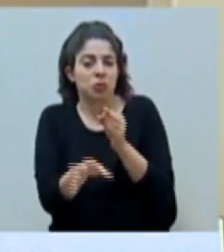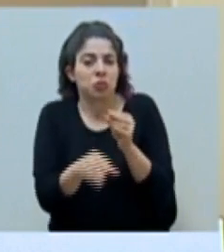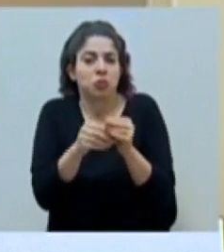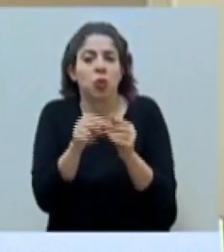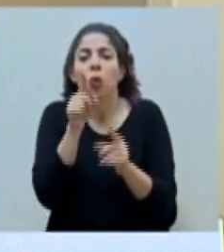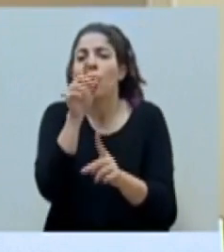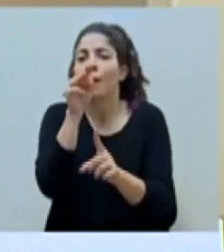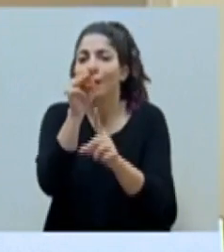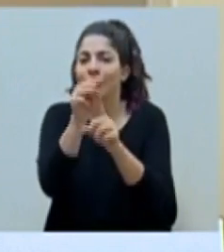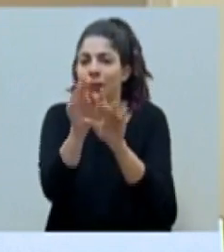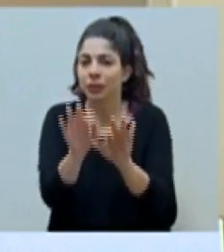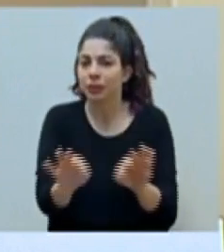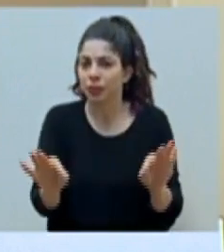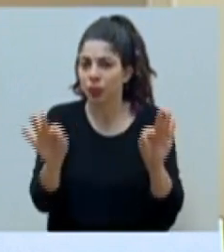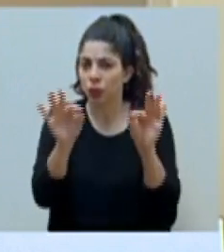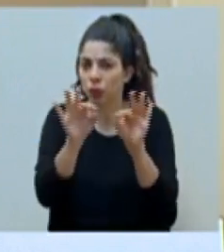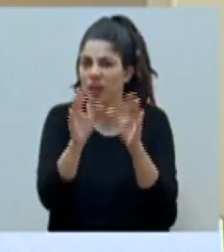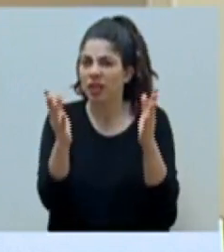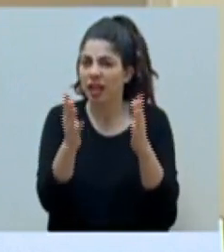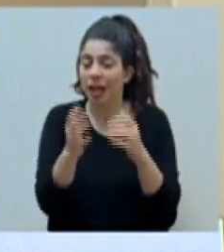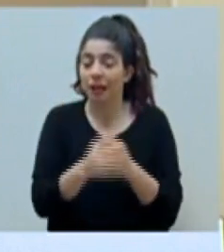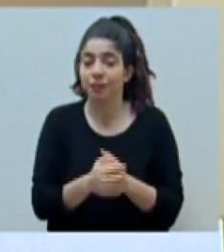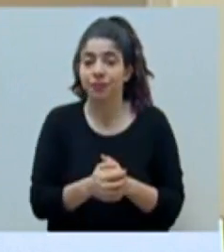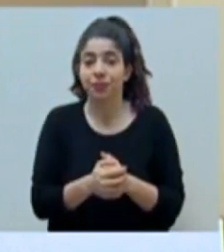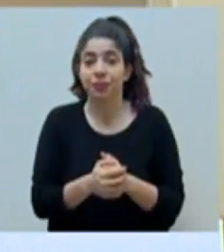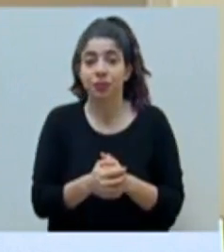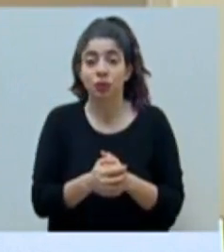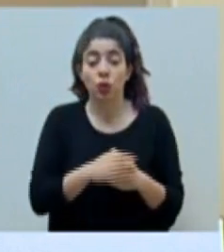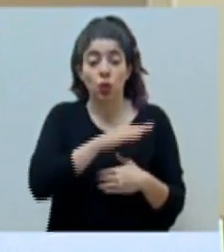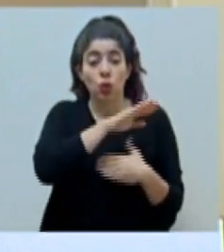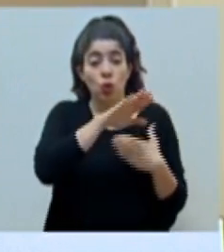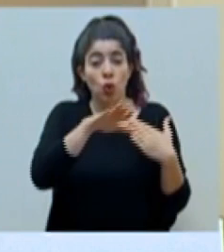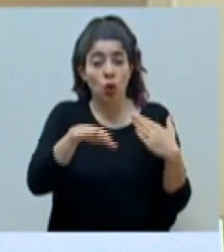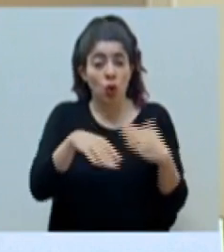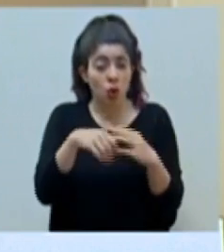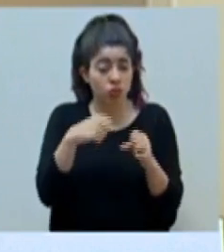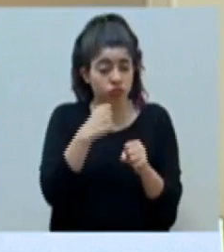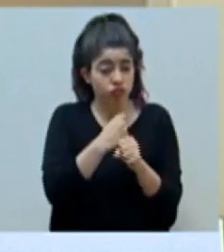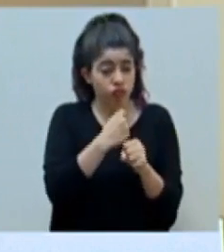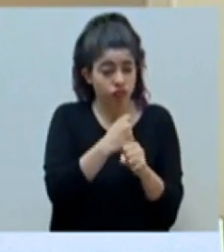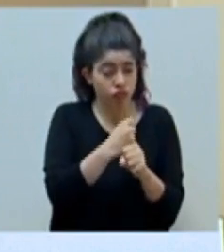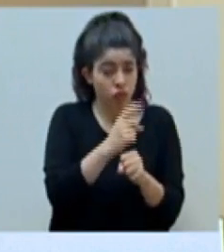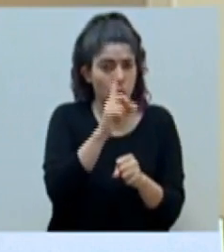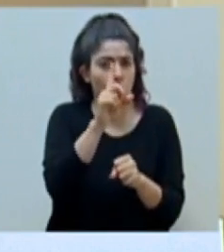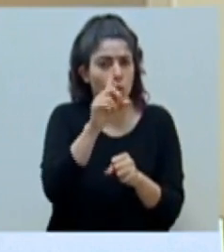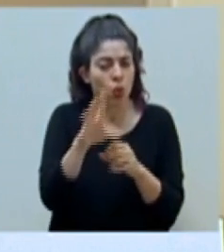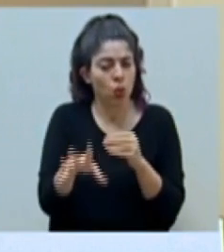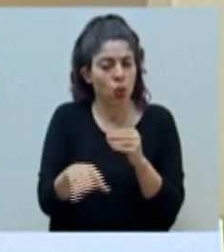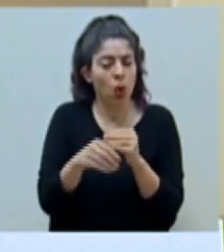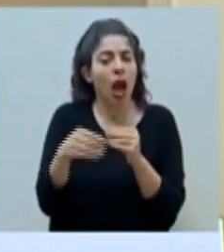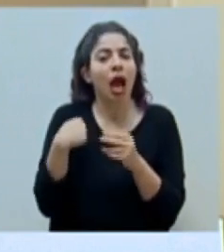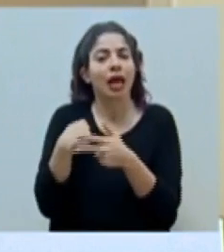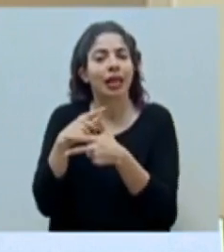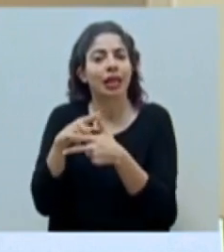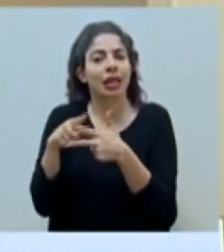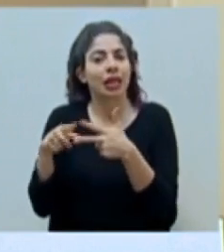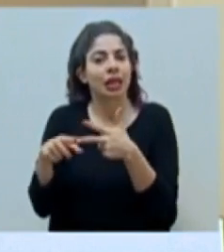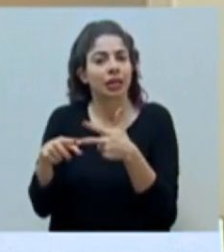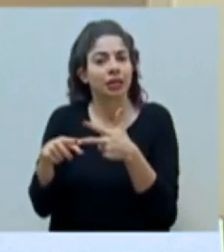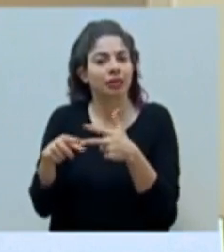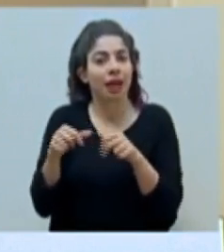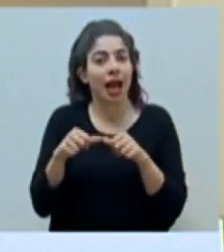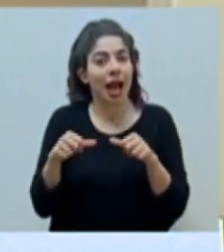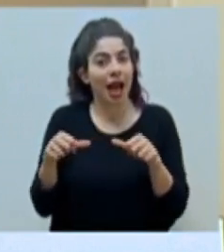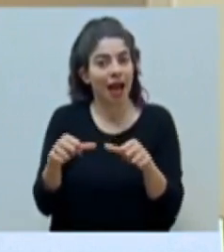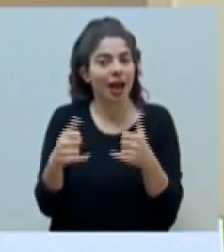un mensaje muy importante y es que complementario a todo lo que estamos haciendo, hay 3 áreas en las cuales nosotros tenemos